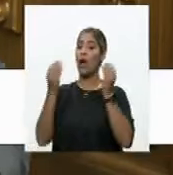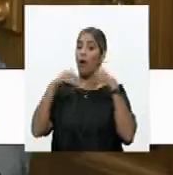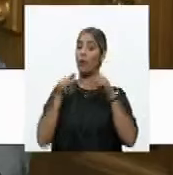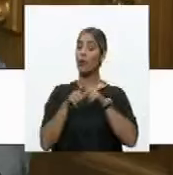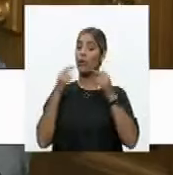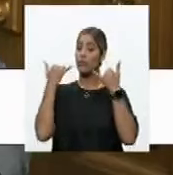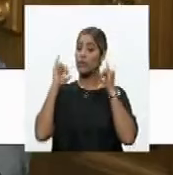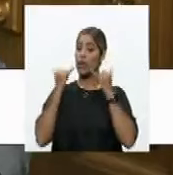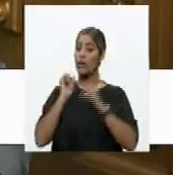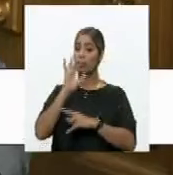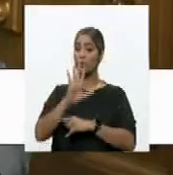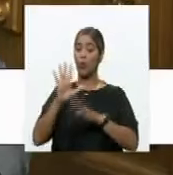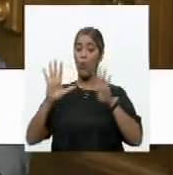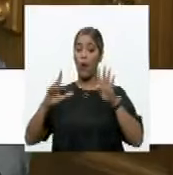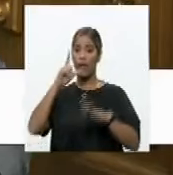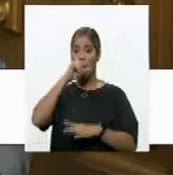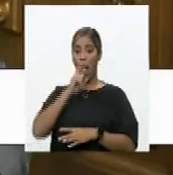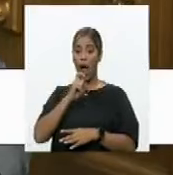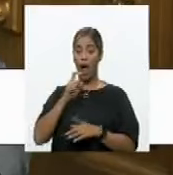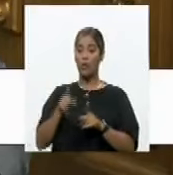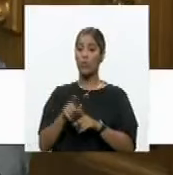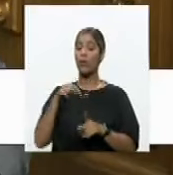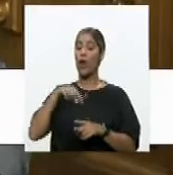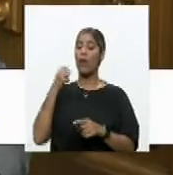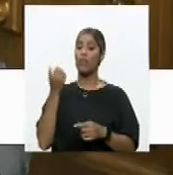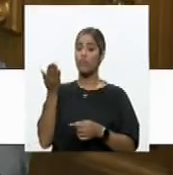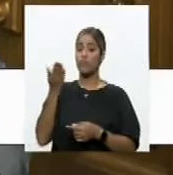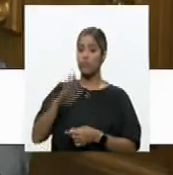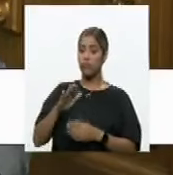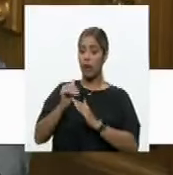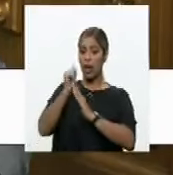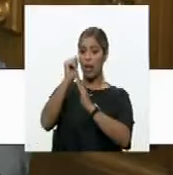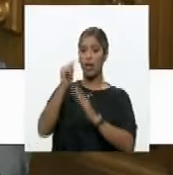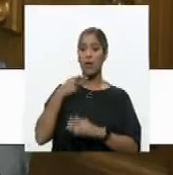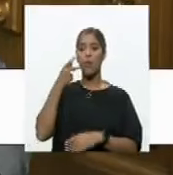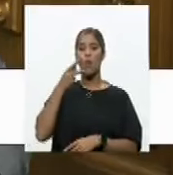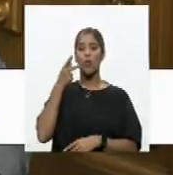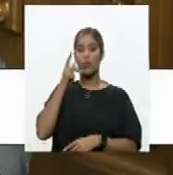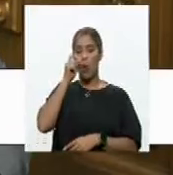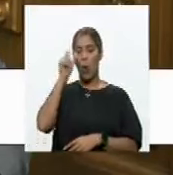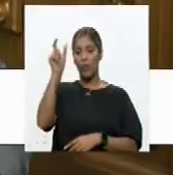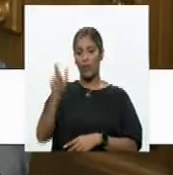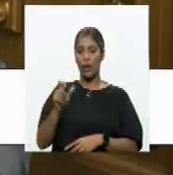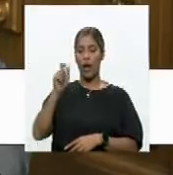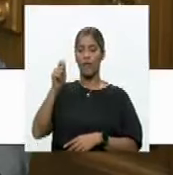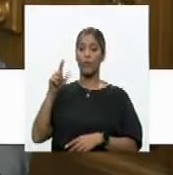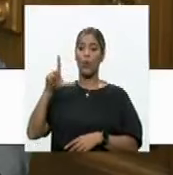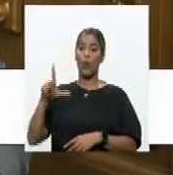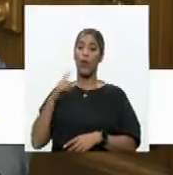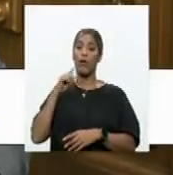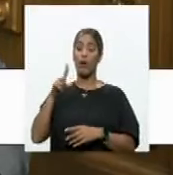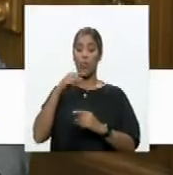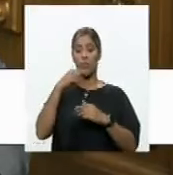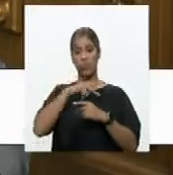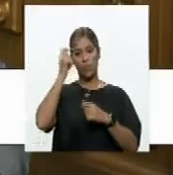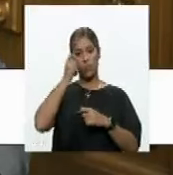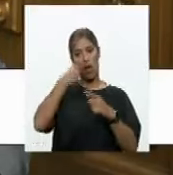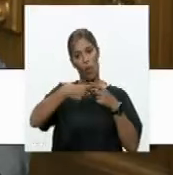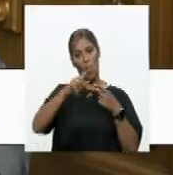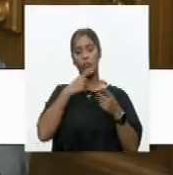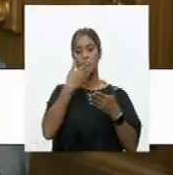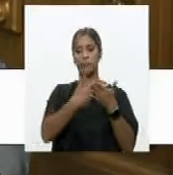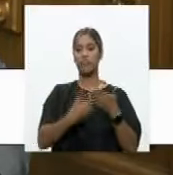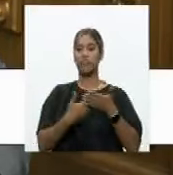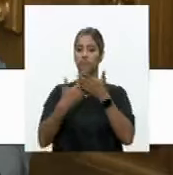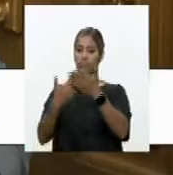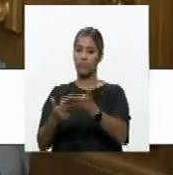conmemorarse los 59 años del cruento asesinato del líder político Alberto Lobera. El diputado Rodolfo San presentó el proyecto de acuerdo y el